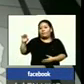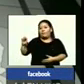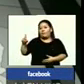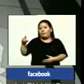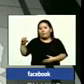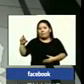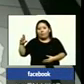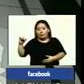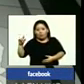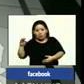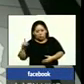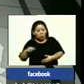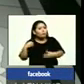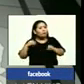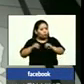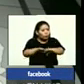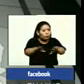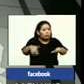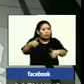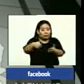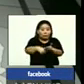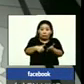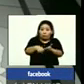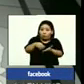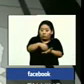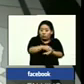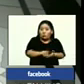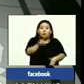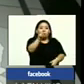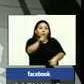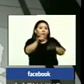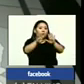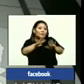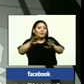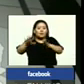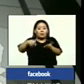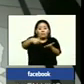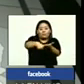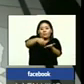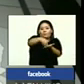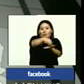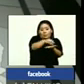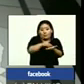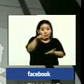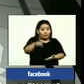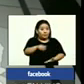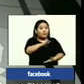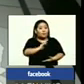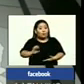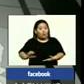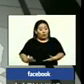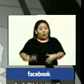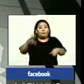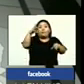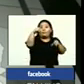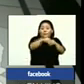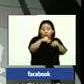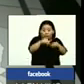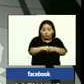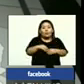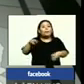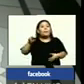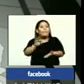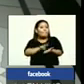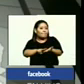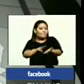con mayor cobertura nacional, con presencia en 195 municipios del país. Sistema Fede Crédito ha estado